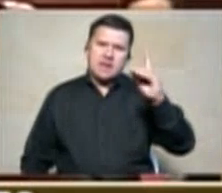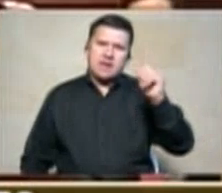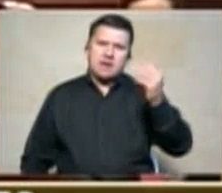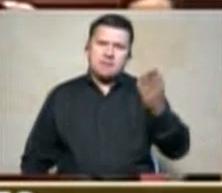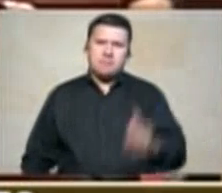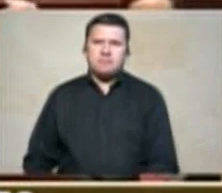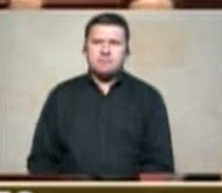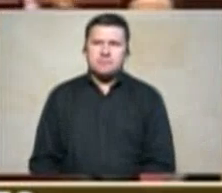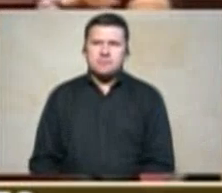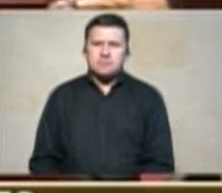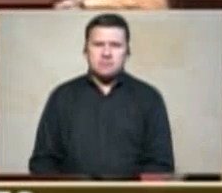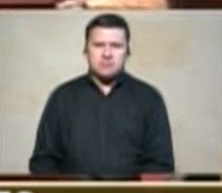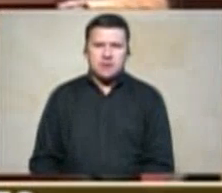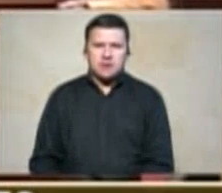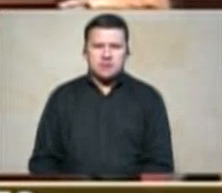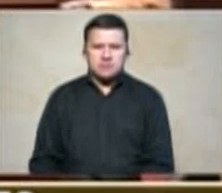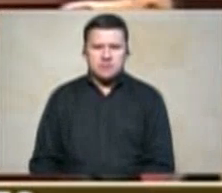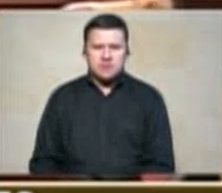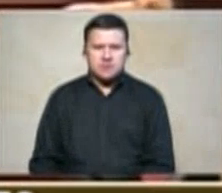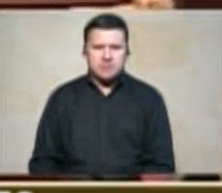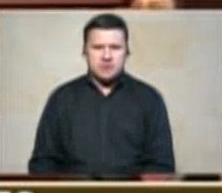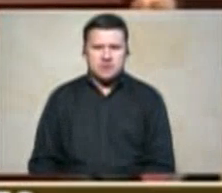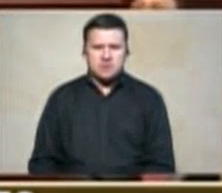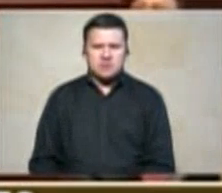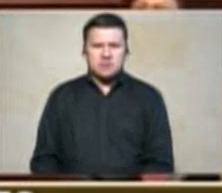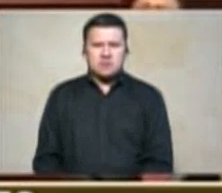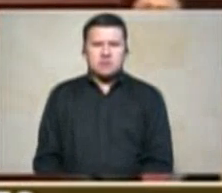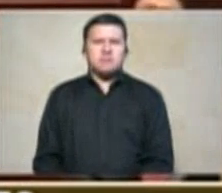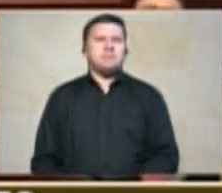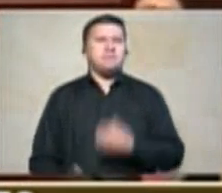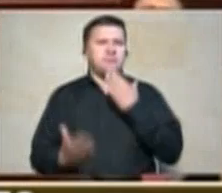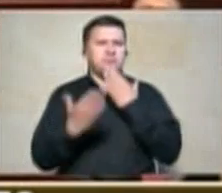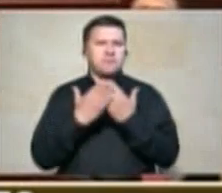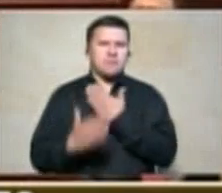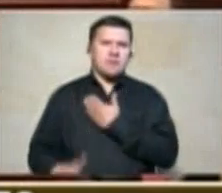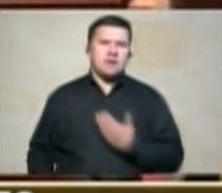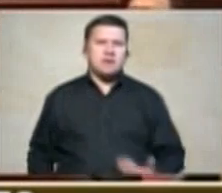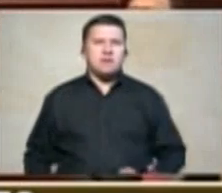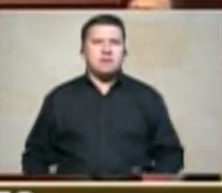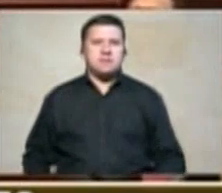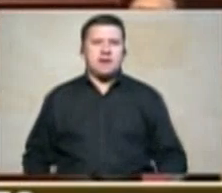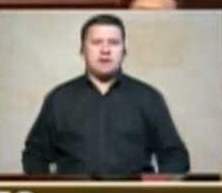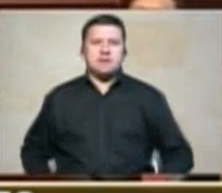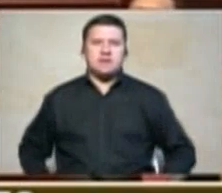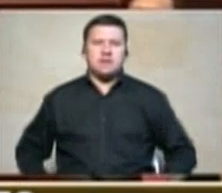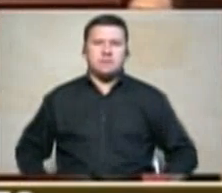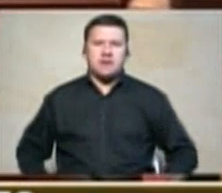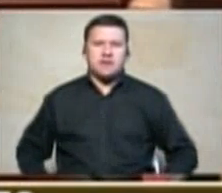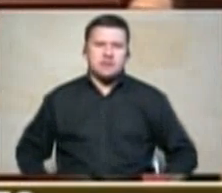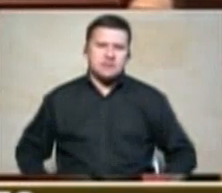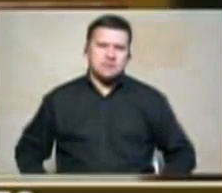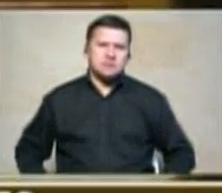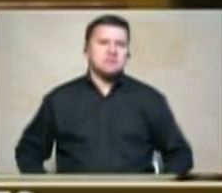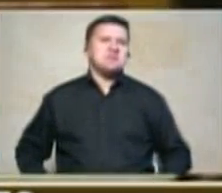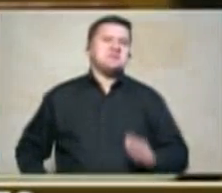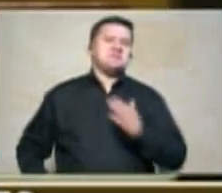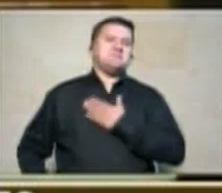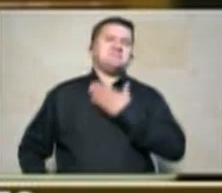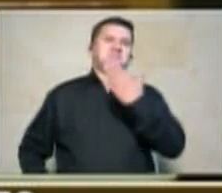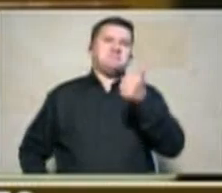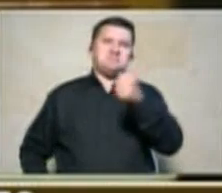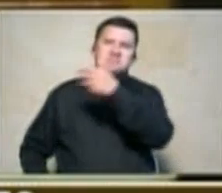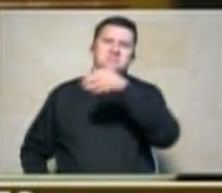Gracias, señor presidente. Primero quiero felicitar a María Fernanda Cabal, nuestra colega, por este